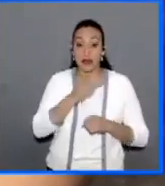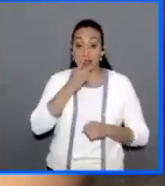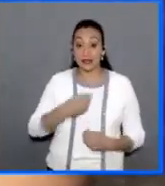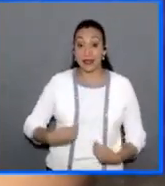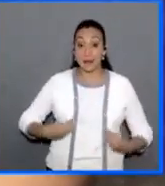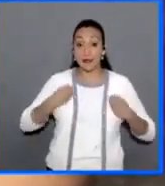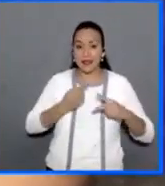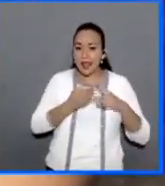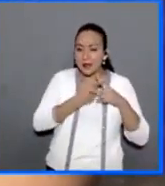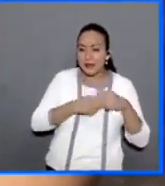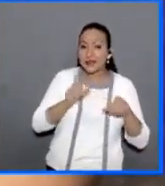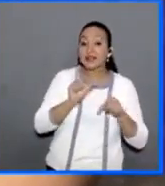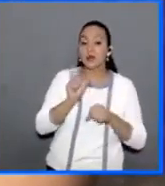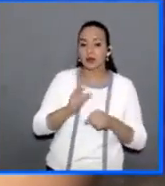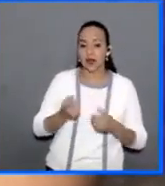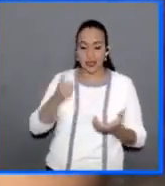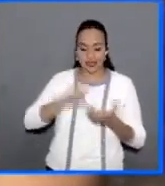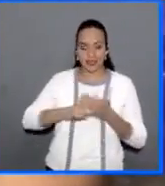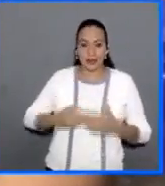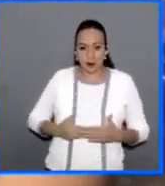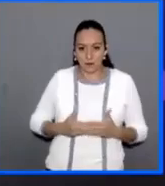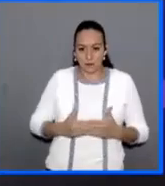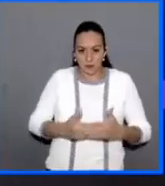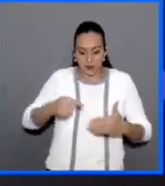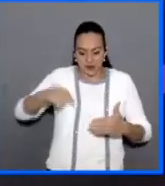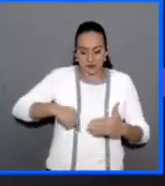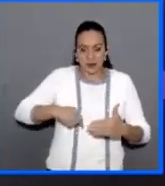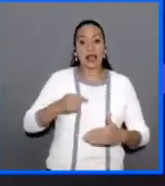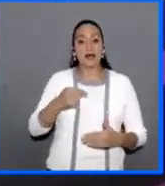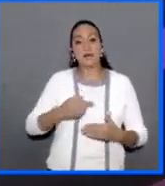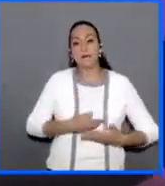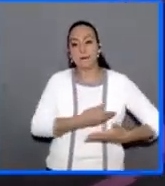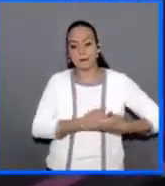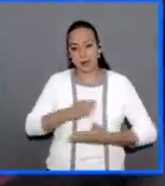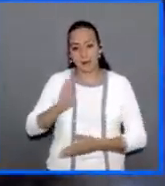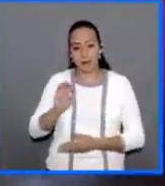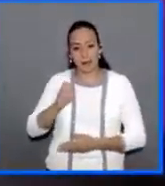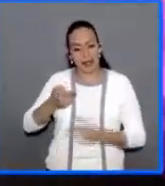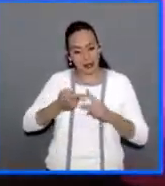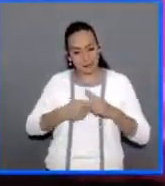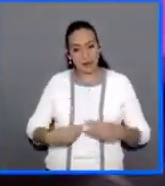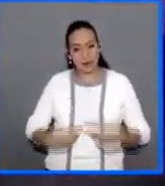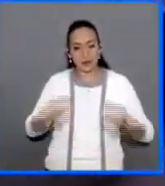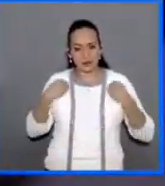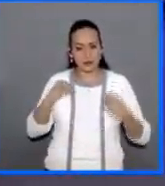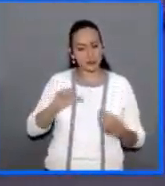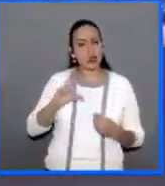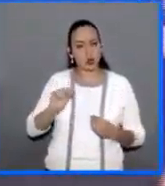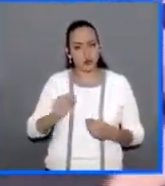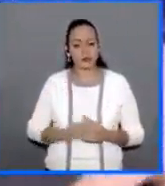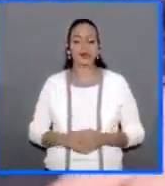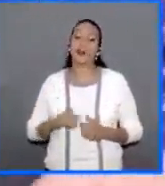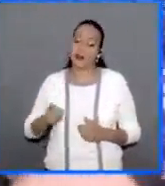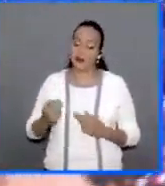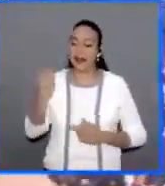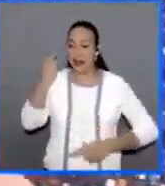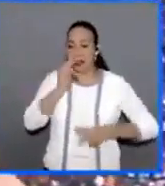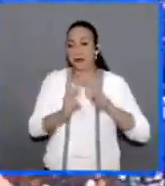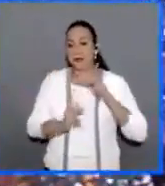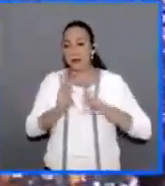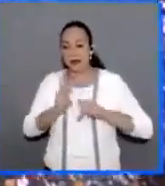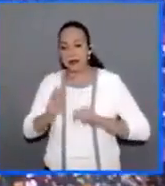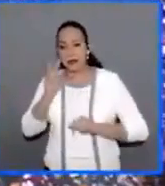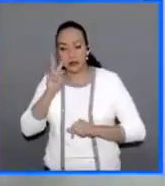natural. Recordó que las entidades federativas no están facultadas para modificar el concepto de persona en sus constituciones